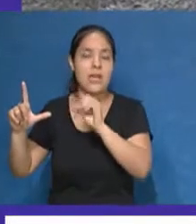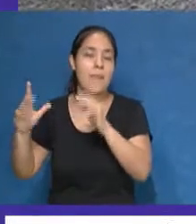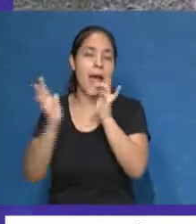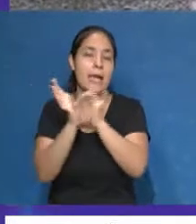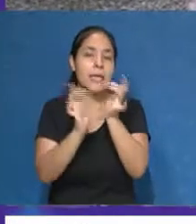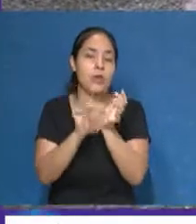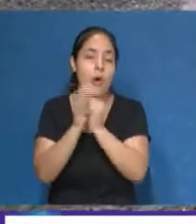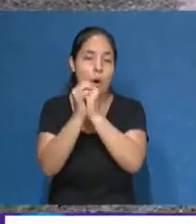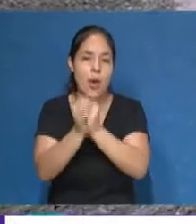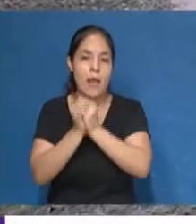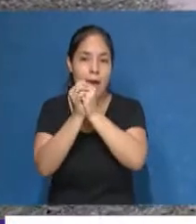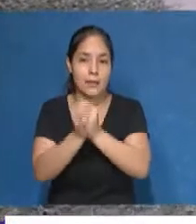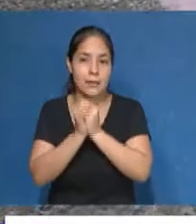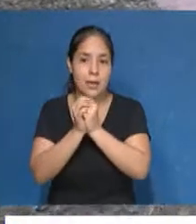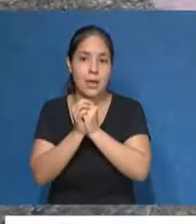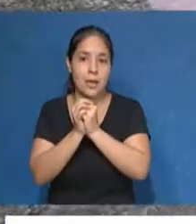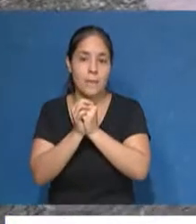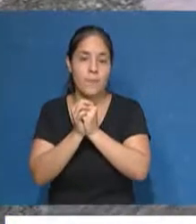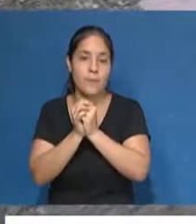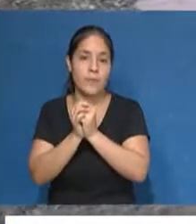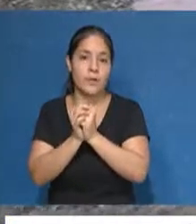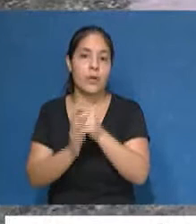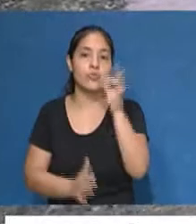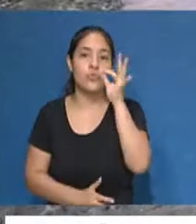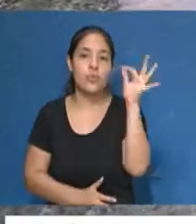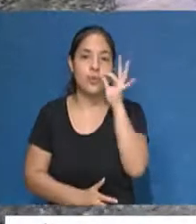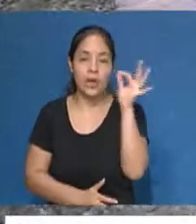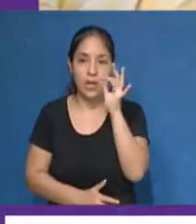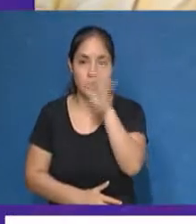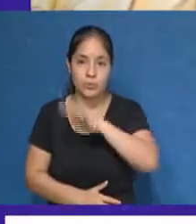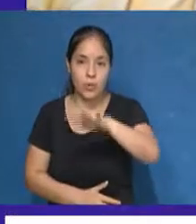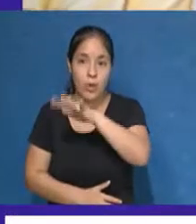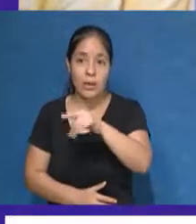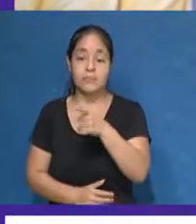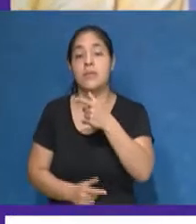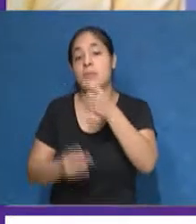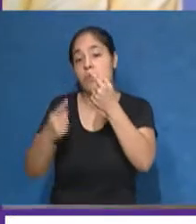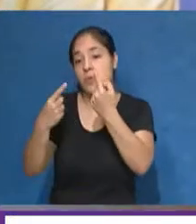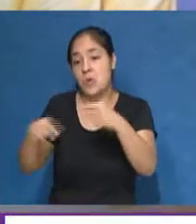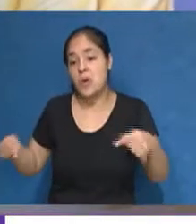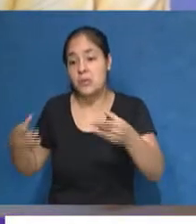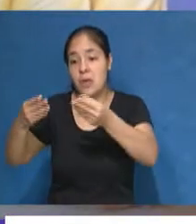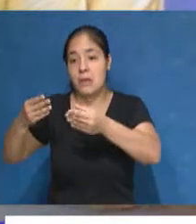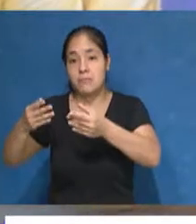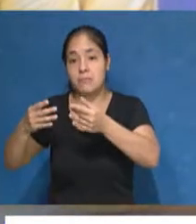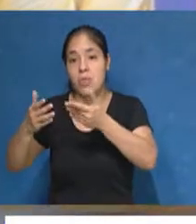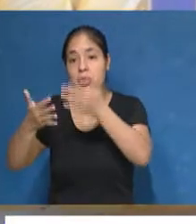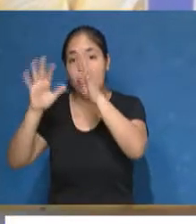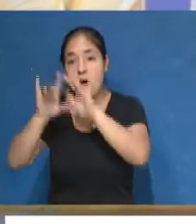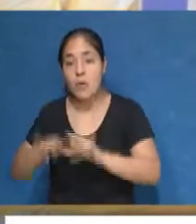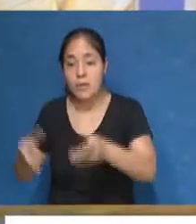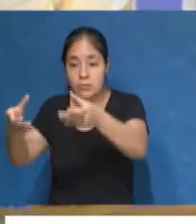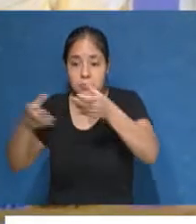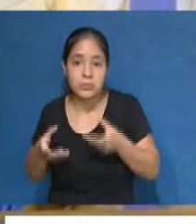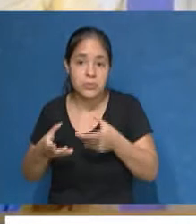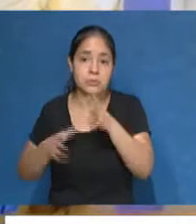Orante, que está ubicado en Tupungato, para retirar de ese lugar distinta documentación. Sebastián, te escuchamos para que nos pases un